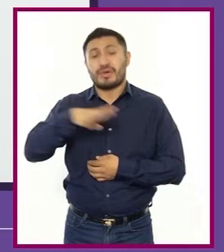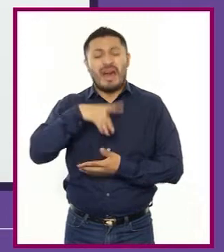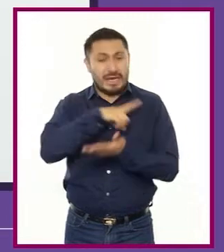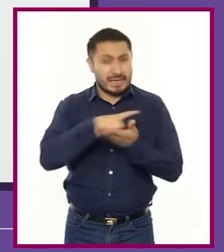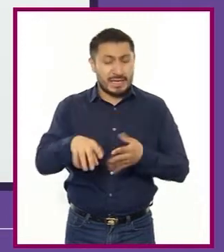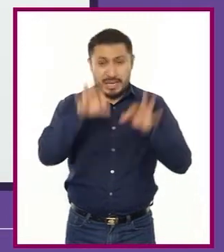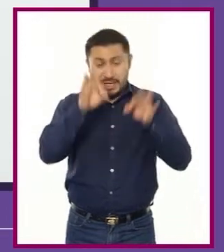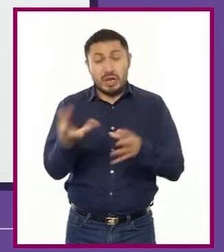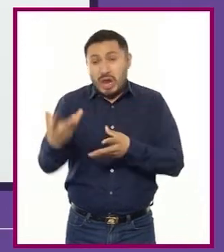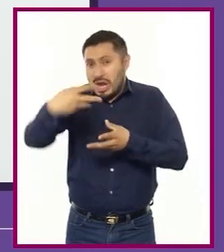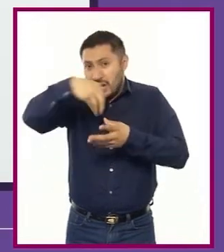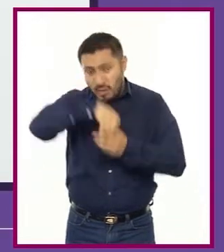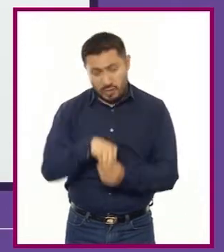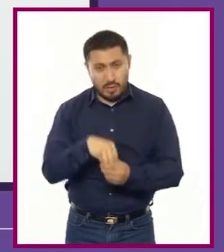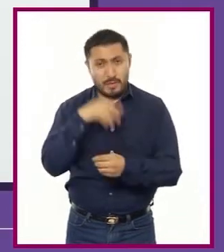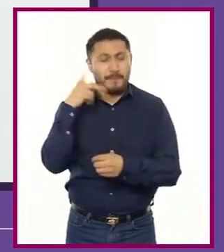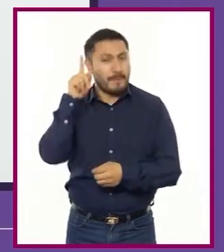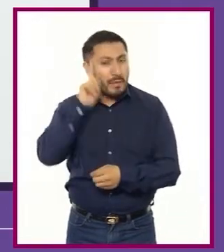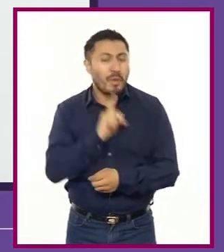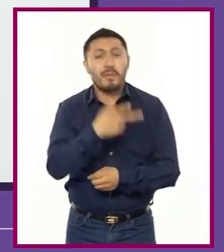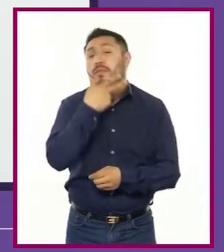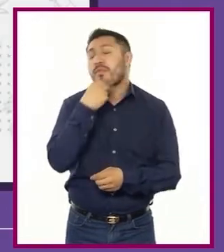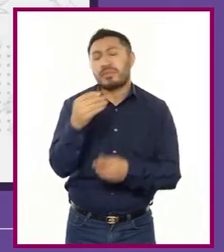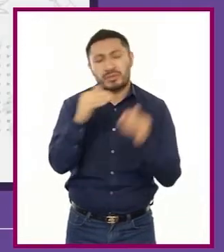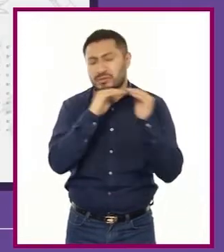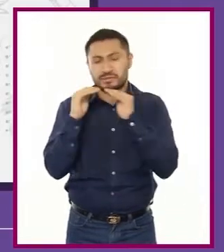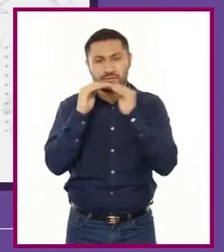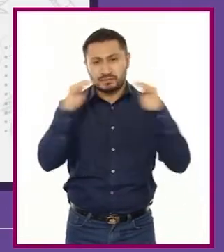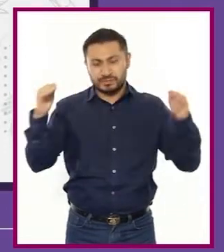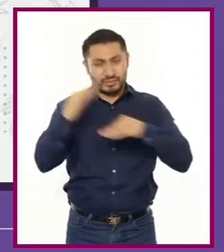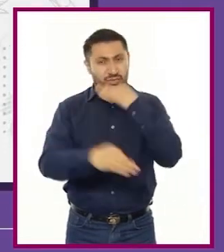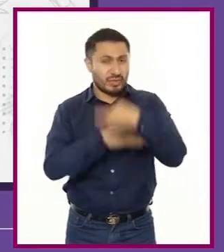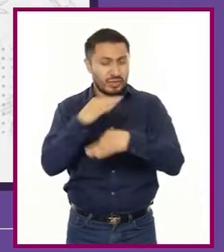a las mujeres y a cualquier persona sin distinción.